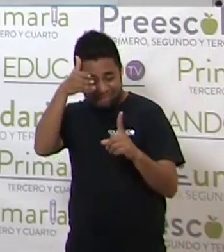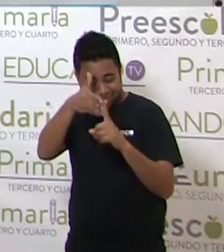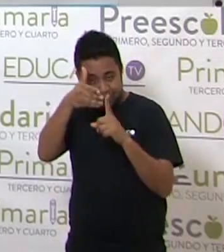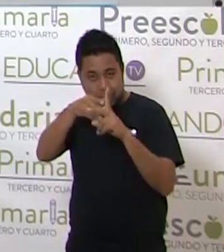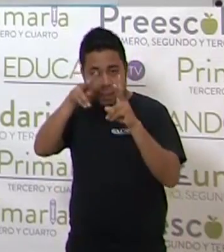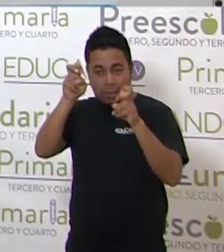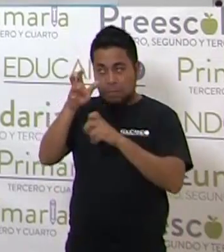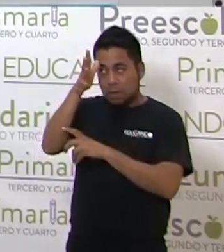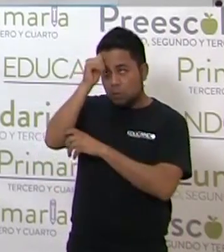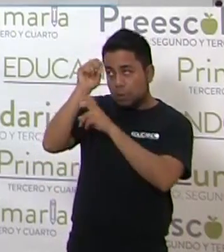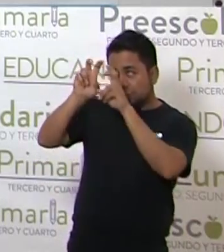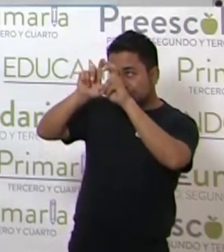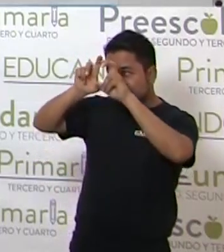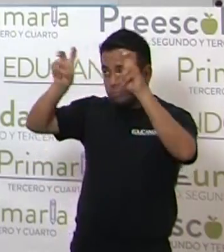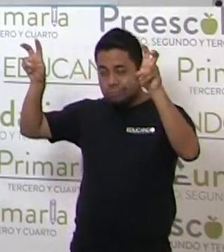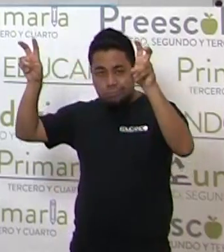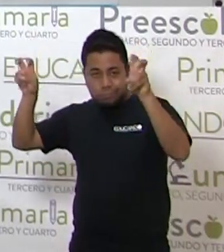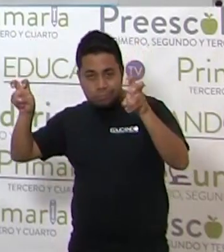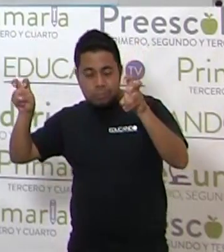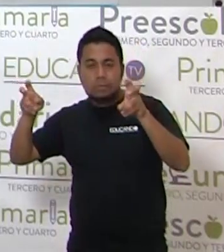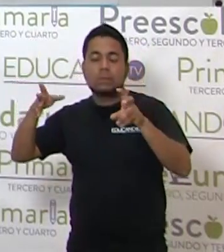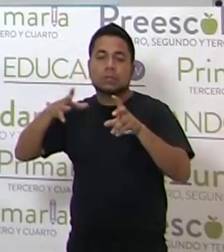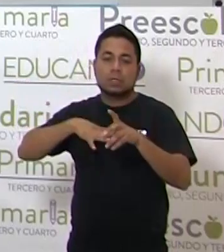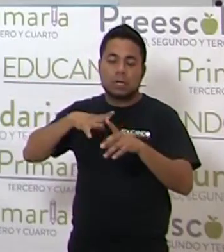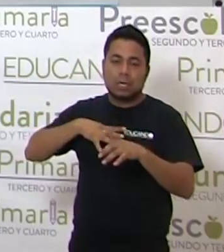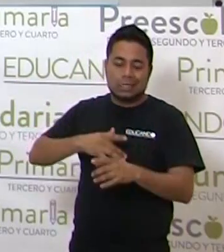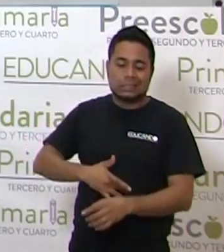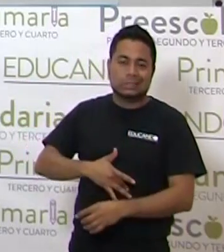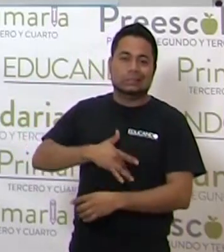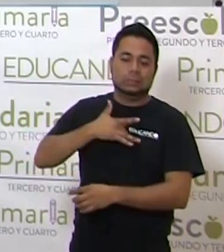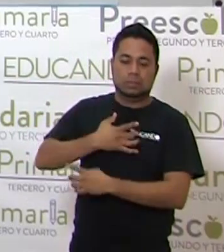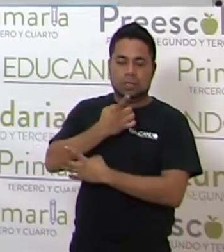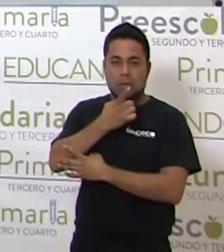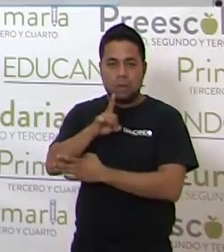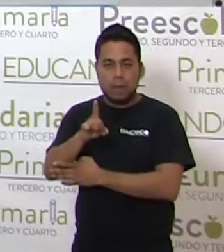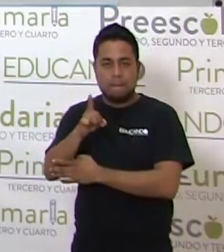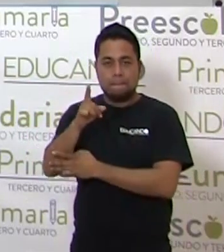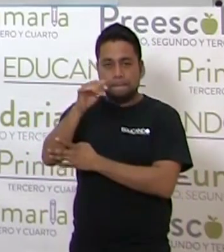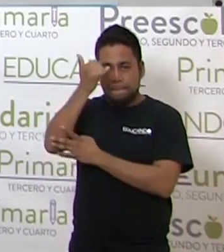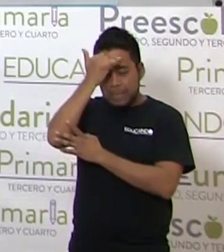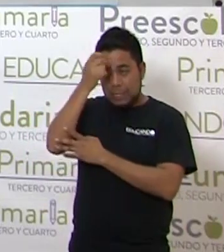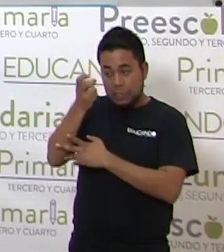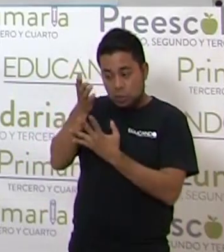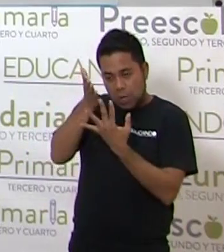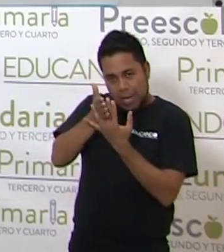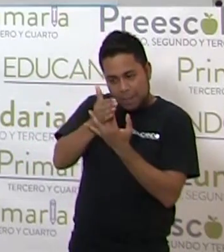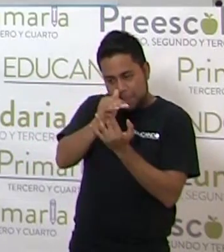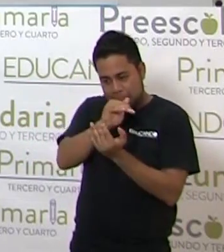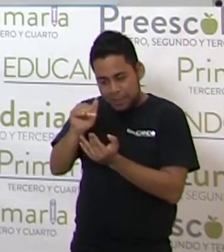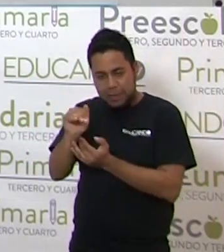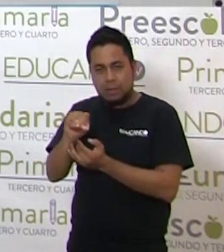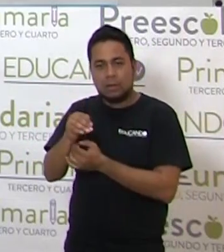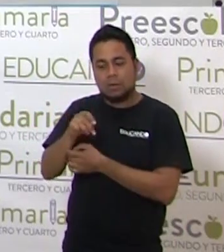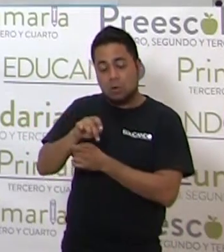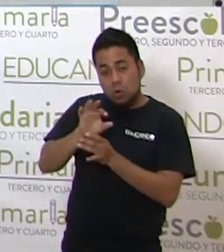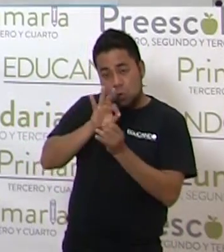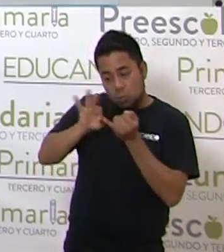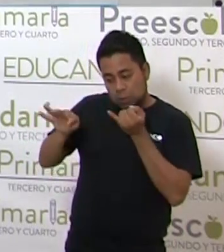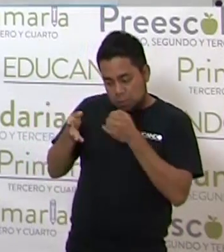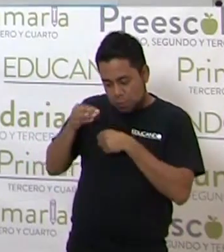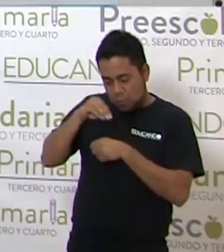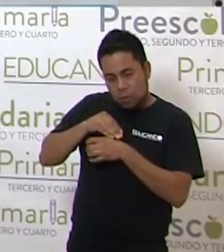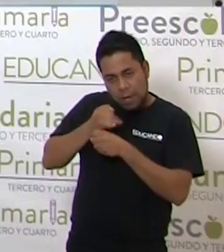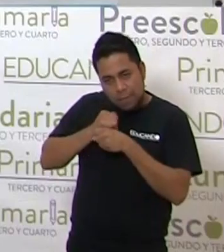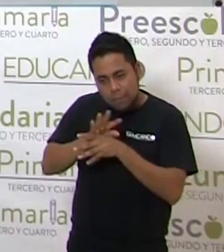los sentidos de la vaca. Eso se encuentra en medio. Y finalmente cierra con una información